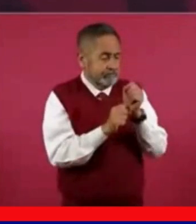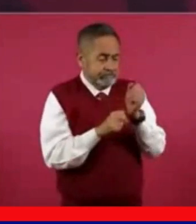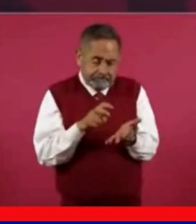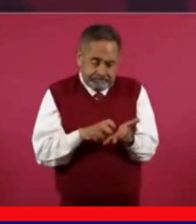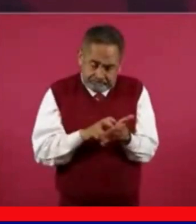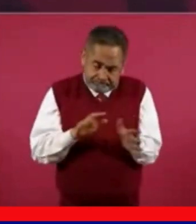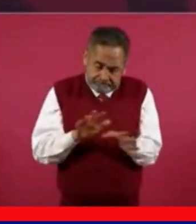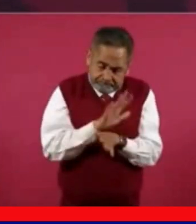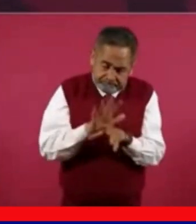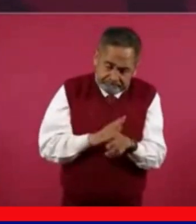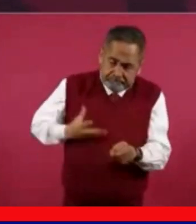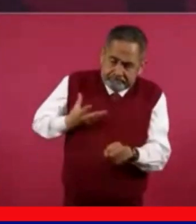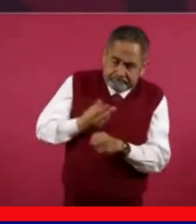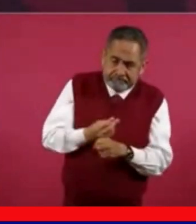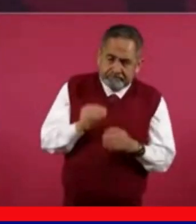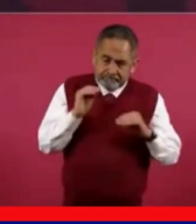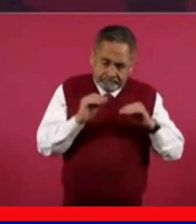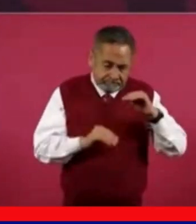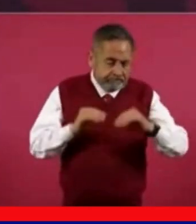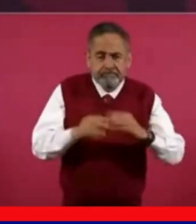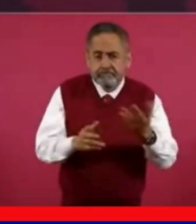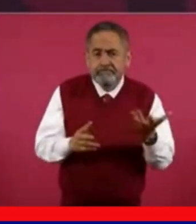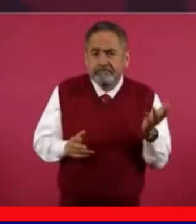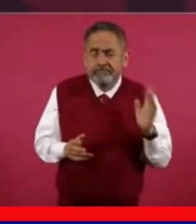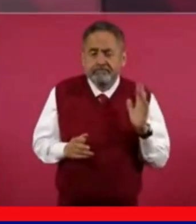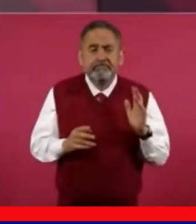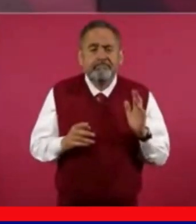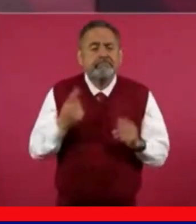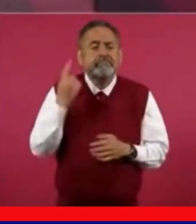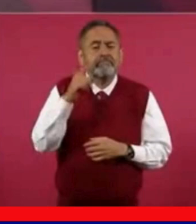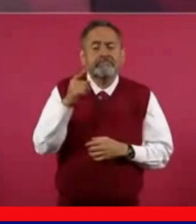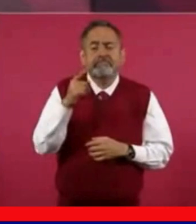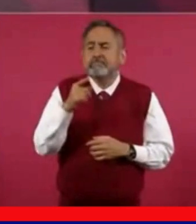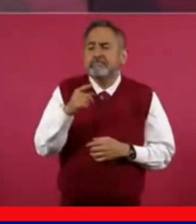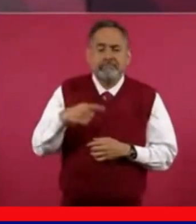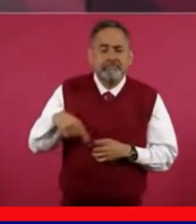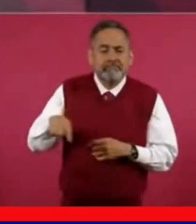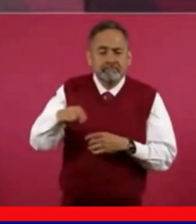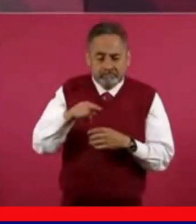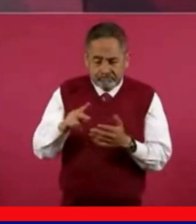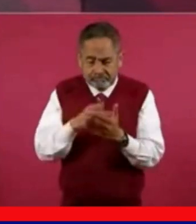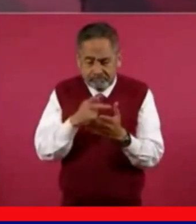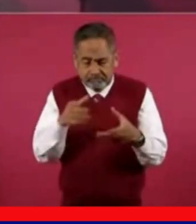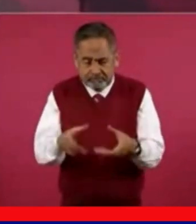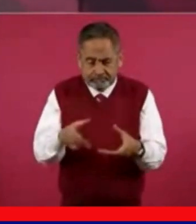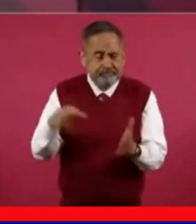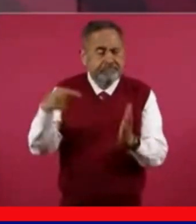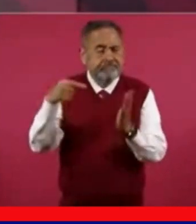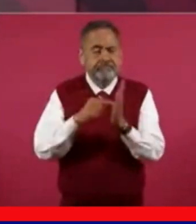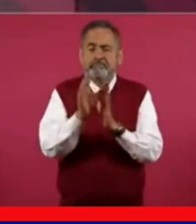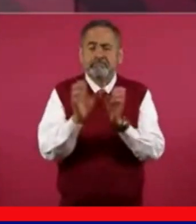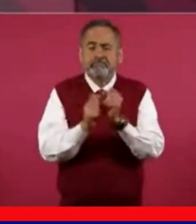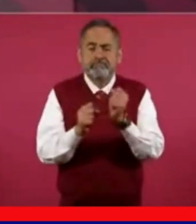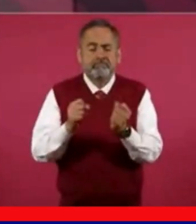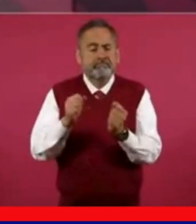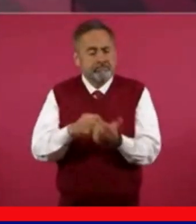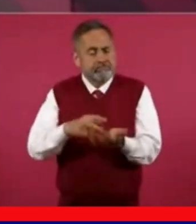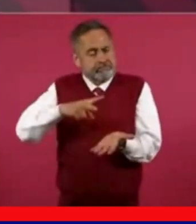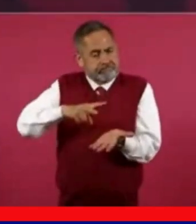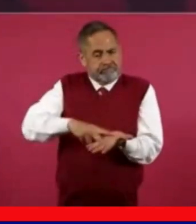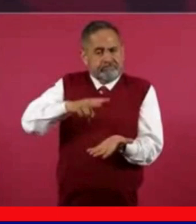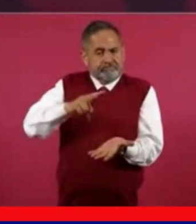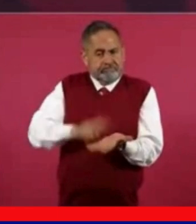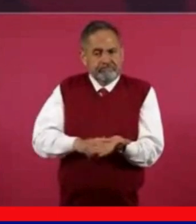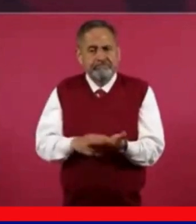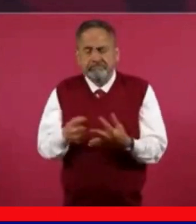interés excepcional y la corte debería concluir con este asunto sin más demoras finalmente el